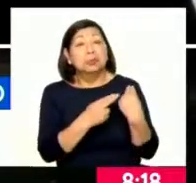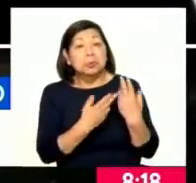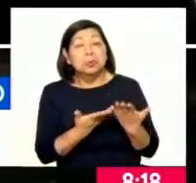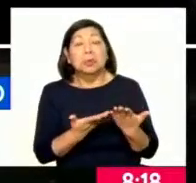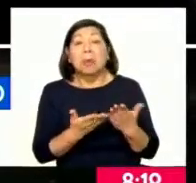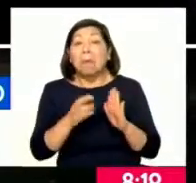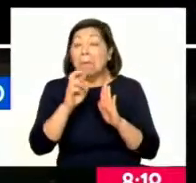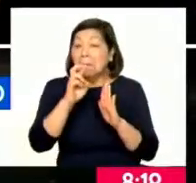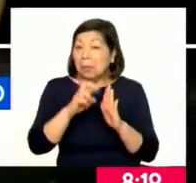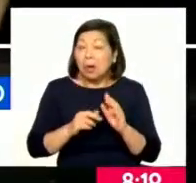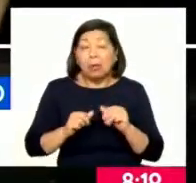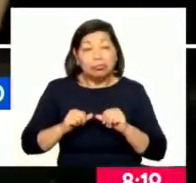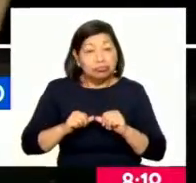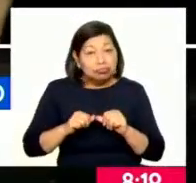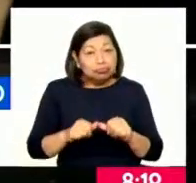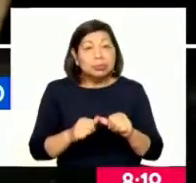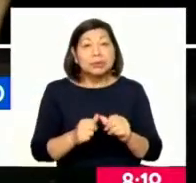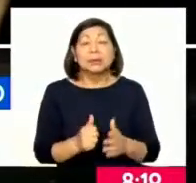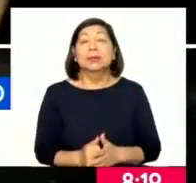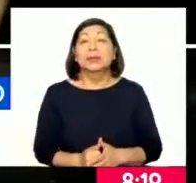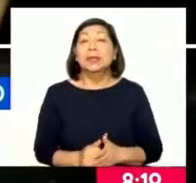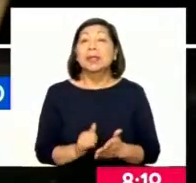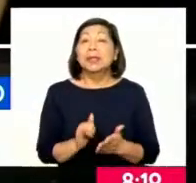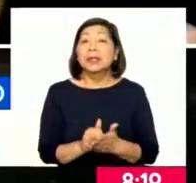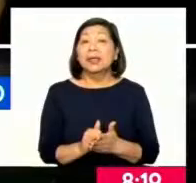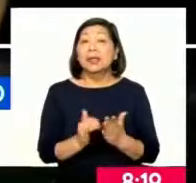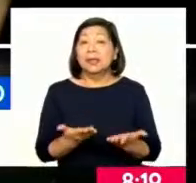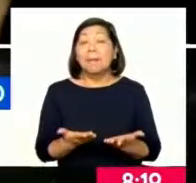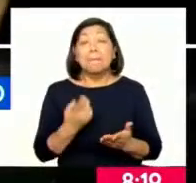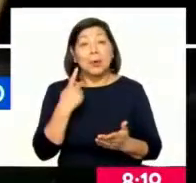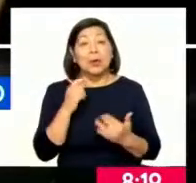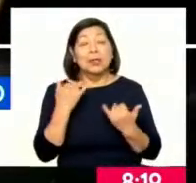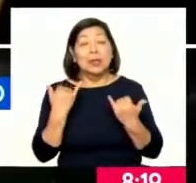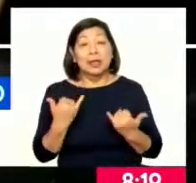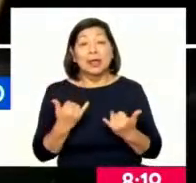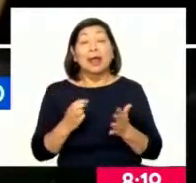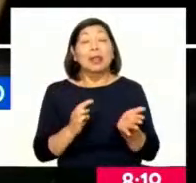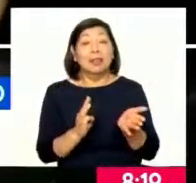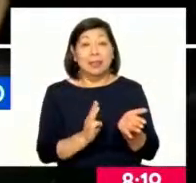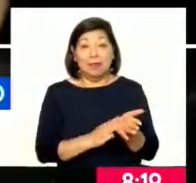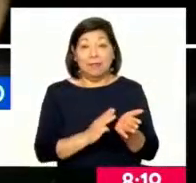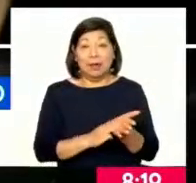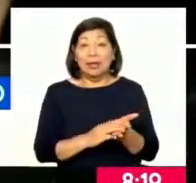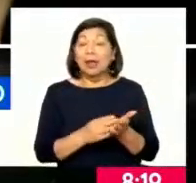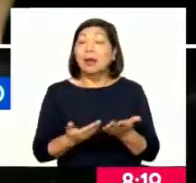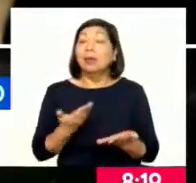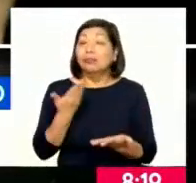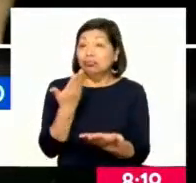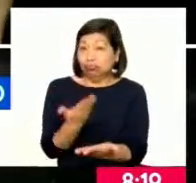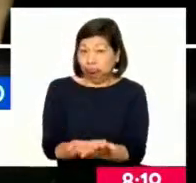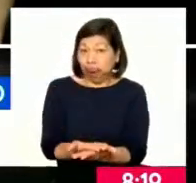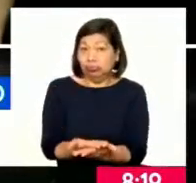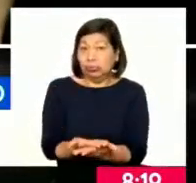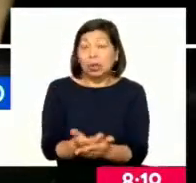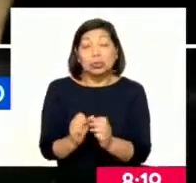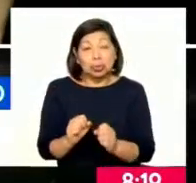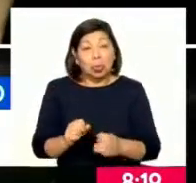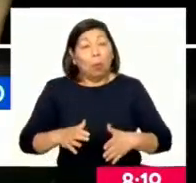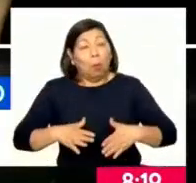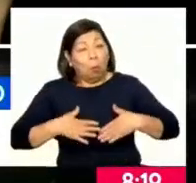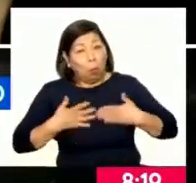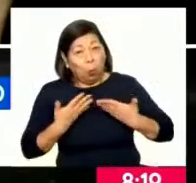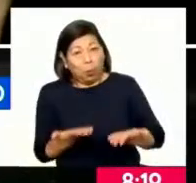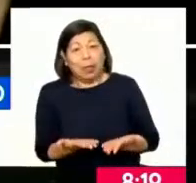una programación permanente, ¿no? Y es por este motivo que la Defensoría del Pueblo viene planteando que se pueda,